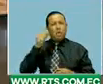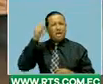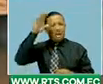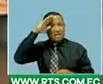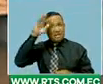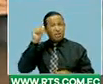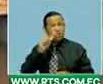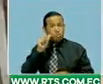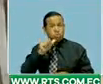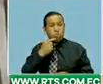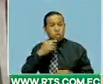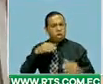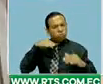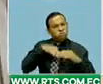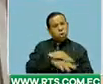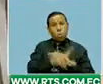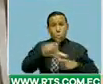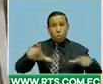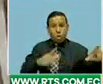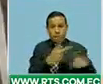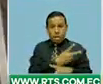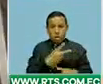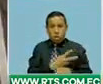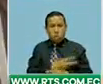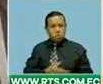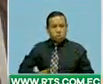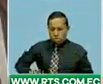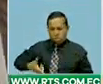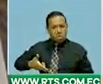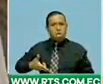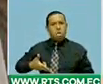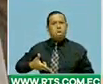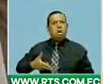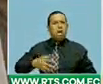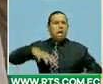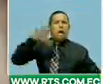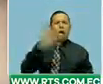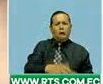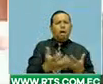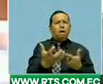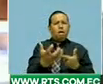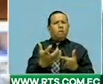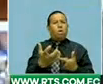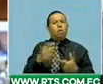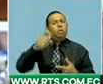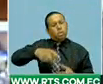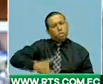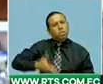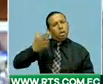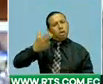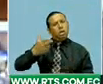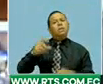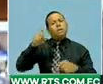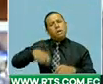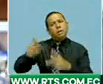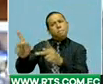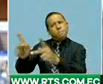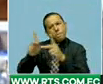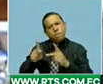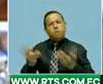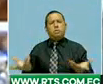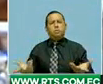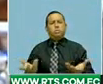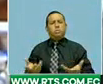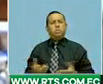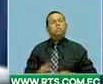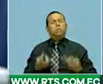siendo asaltada y el metropolitano lo único que haga es sacarle la lengua o aruñarlo, porque no tiene más. Finalmente, la representante del